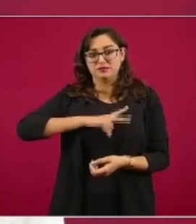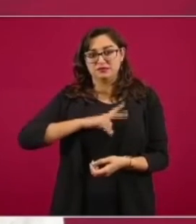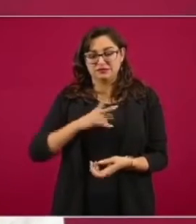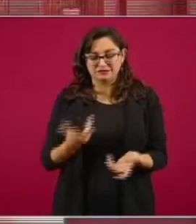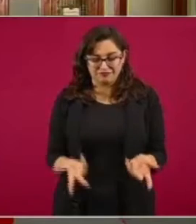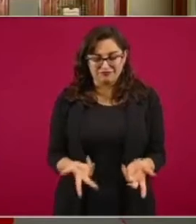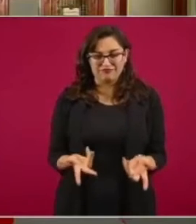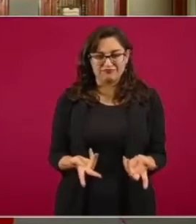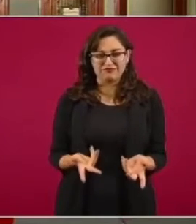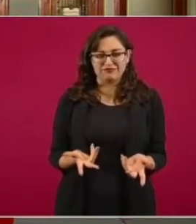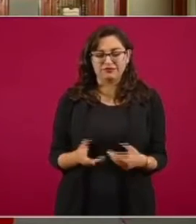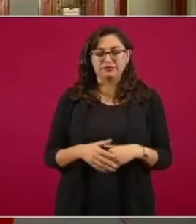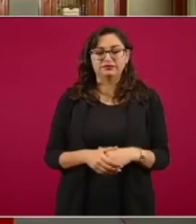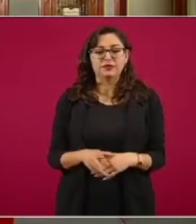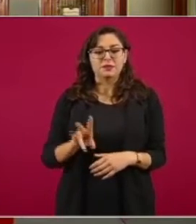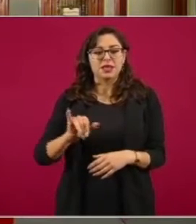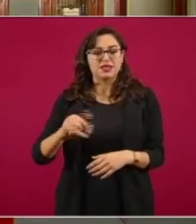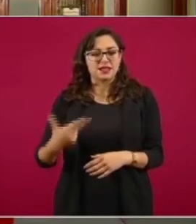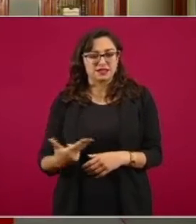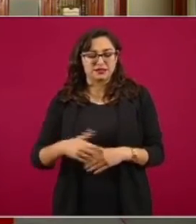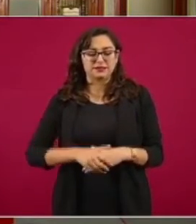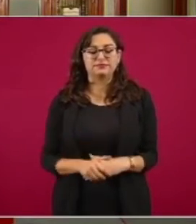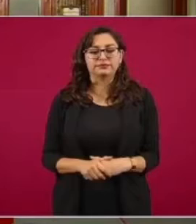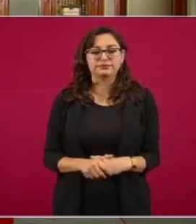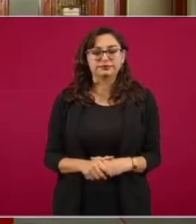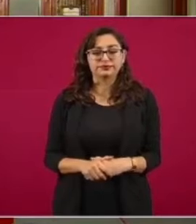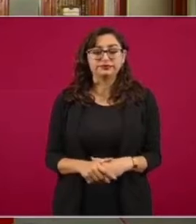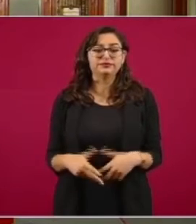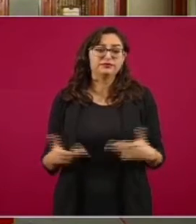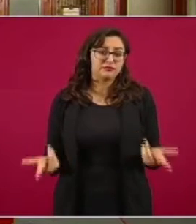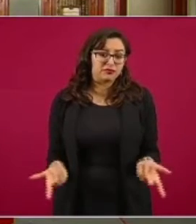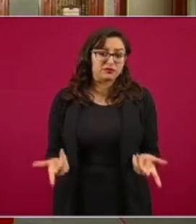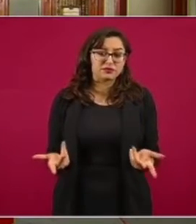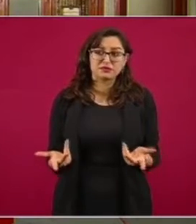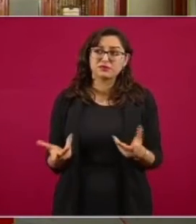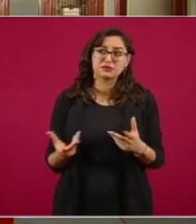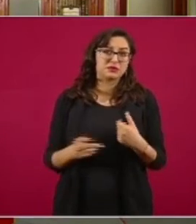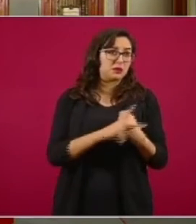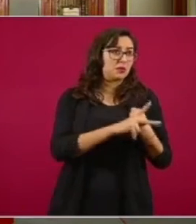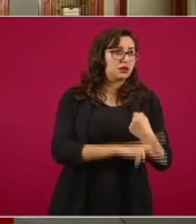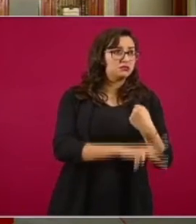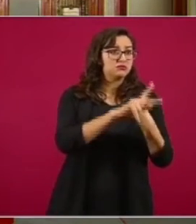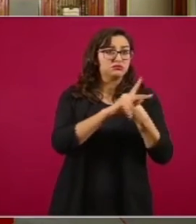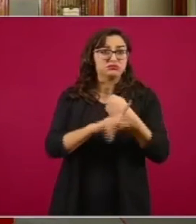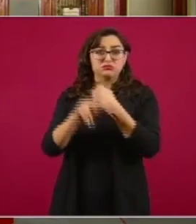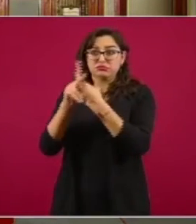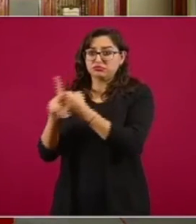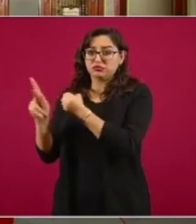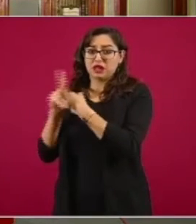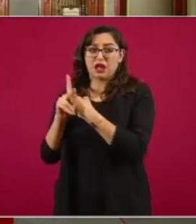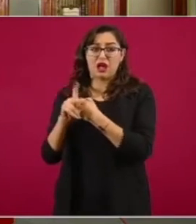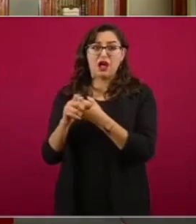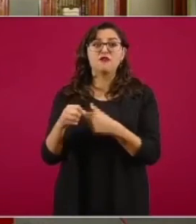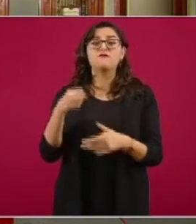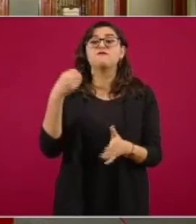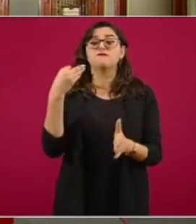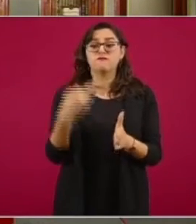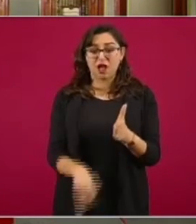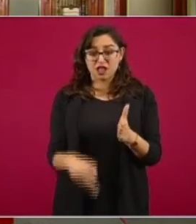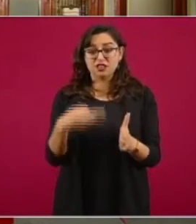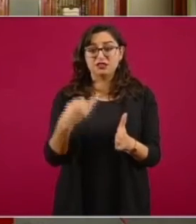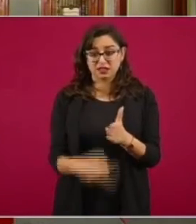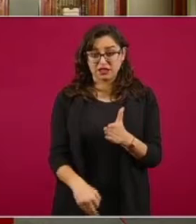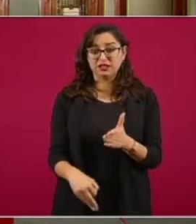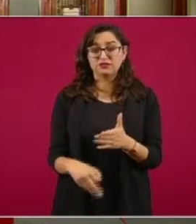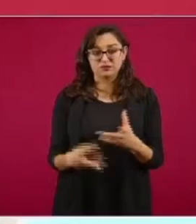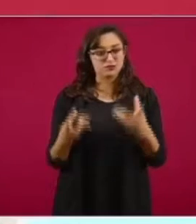Y tenemos todavía muchos elementos que avanzar en todas las sociedades del mundo para lograr la detección